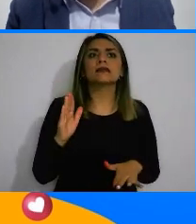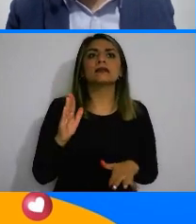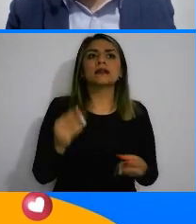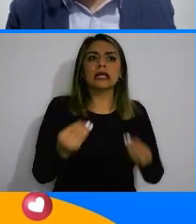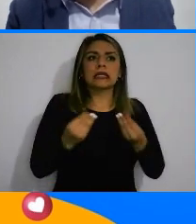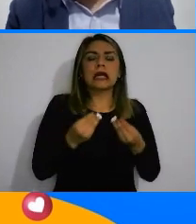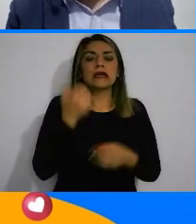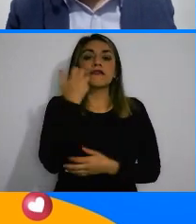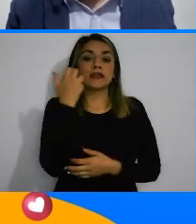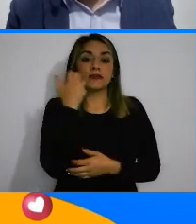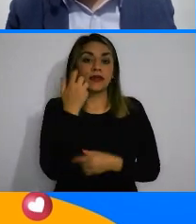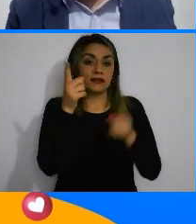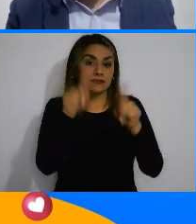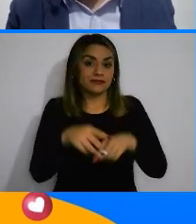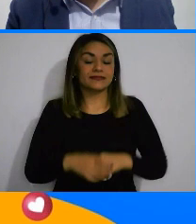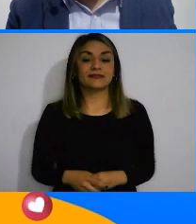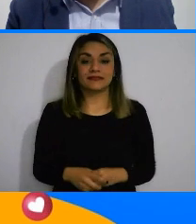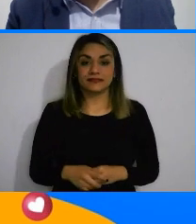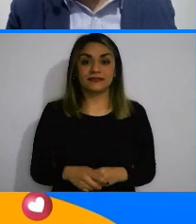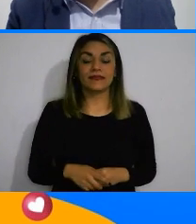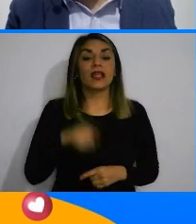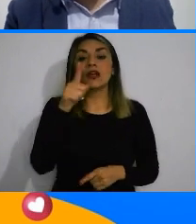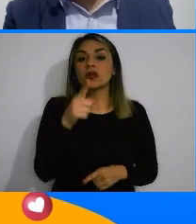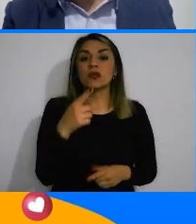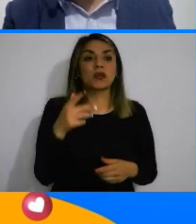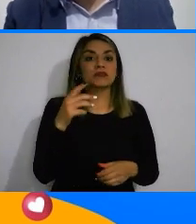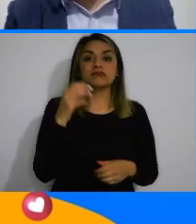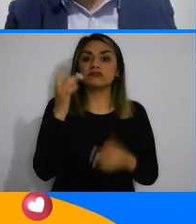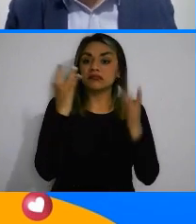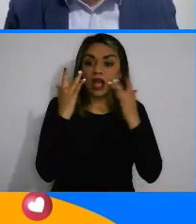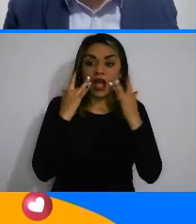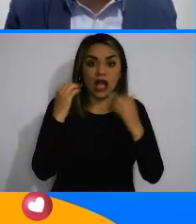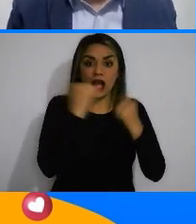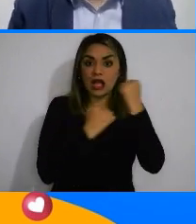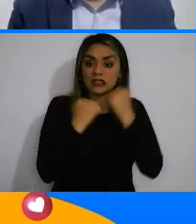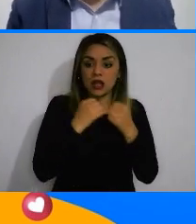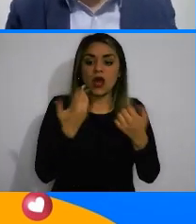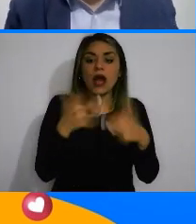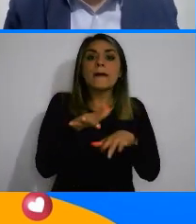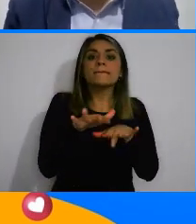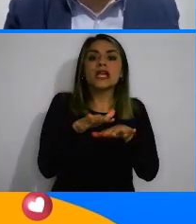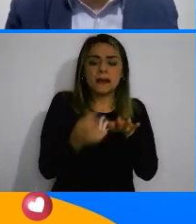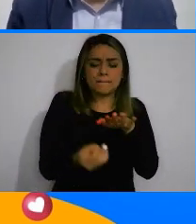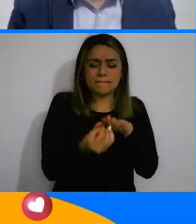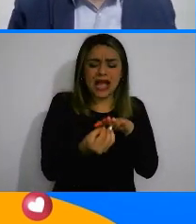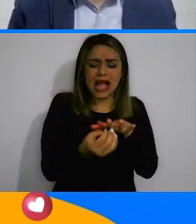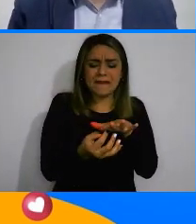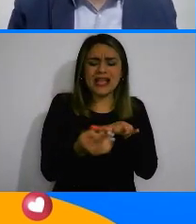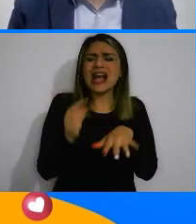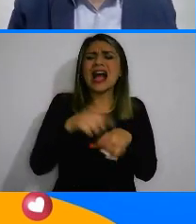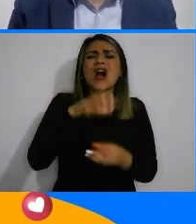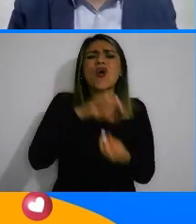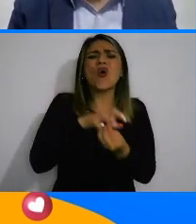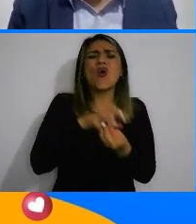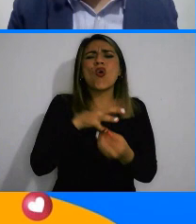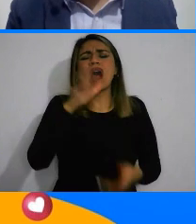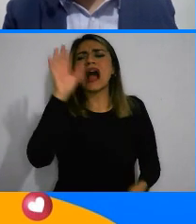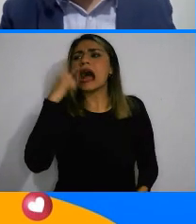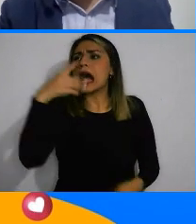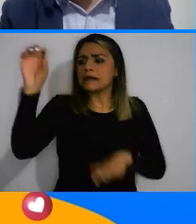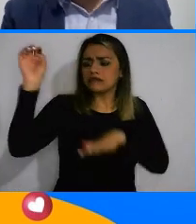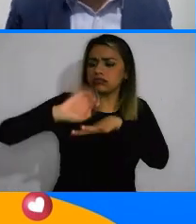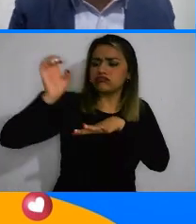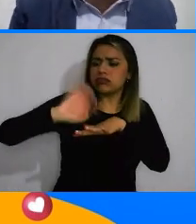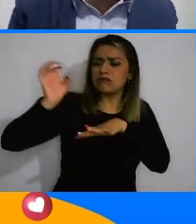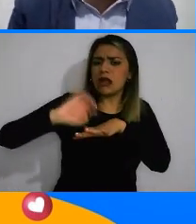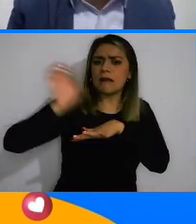generan enfermedades, ¿no? Cuando no hay buen aseo, entonces el hongo de los pies, entonces, ¡ay, que le salió un hongo! No, aplíquese tal crema que sale